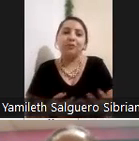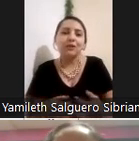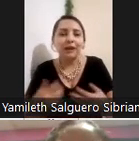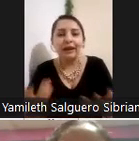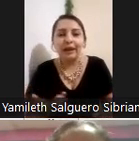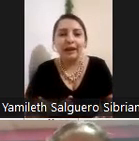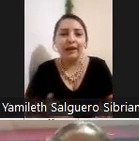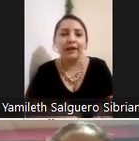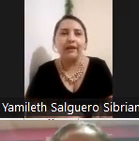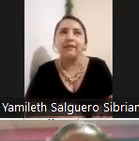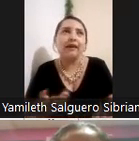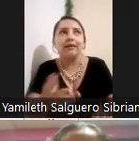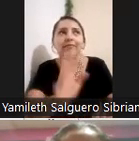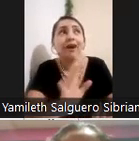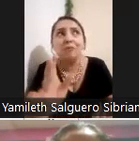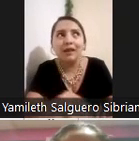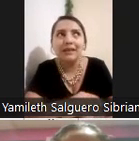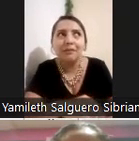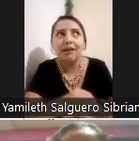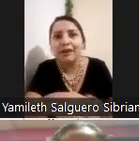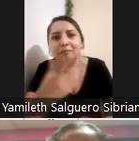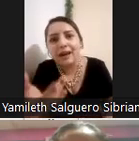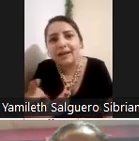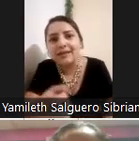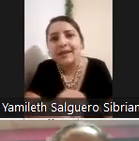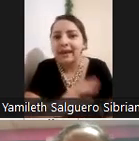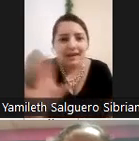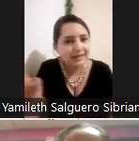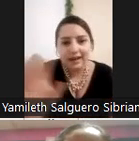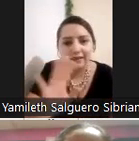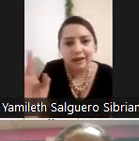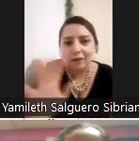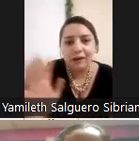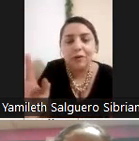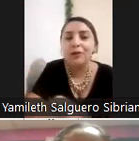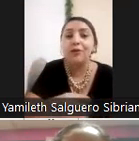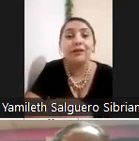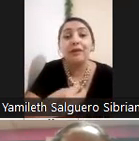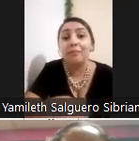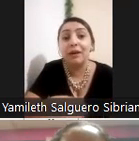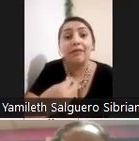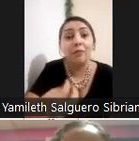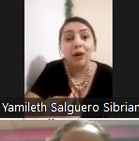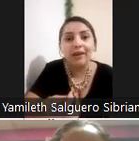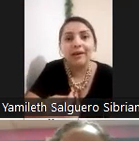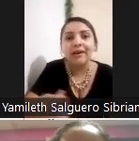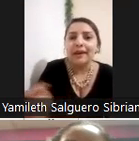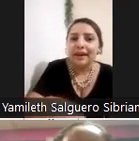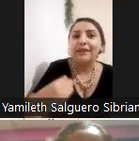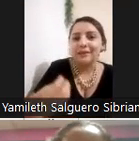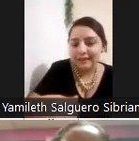digamos eh la almohada se llamaba red balance así era tal cual el nombre no llevaba la palabra